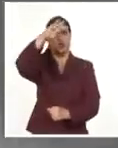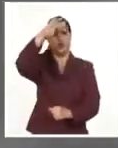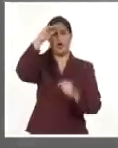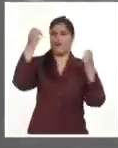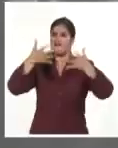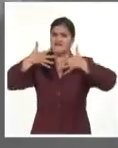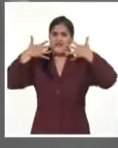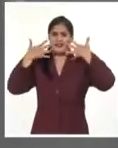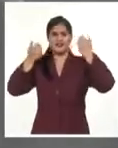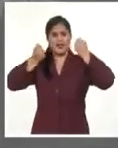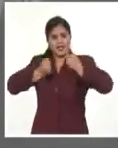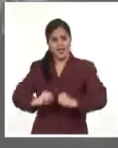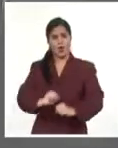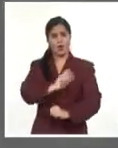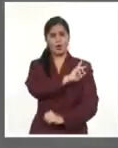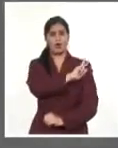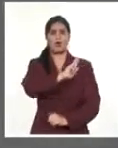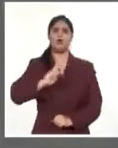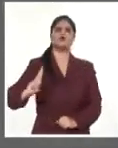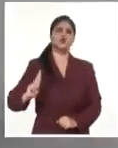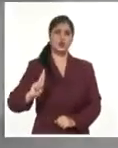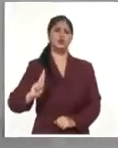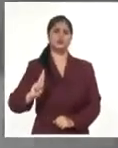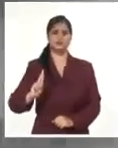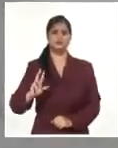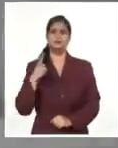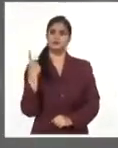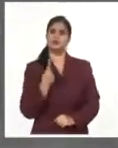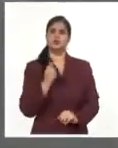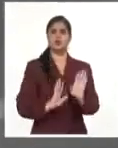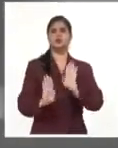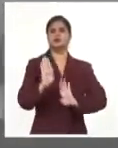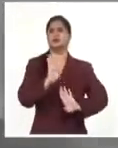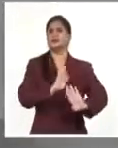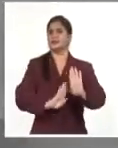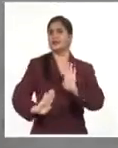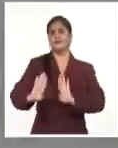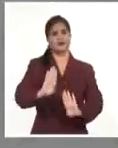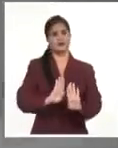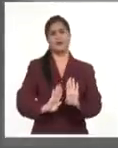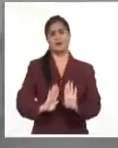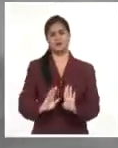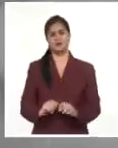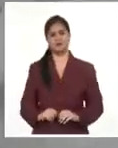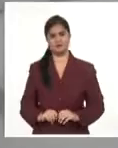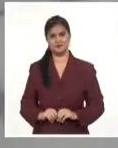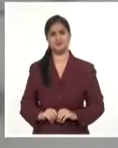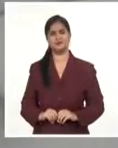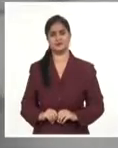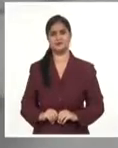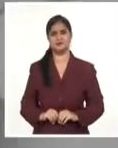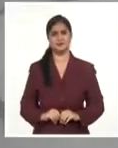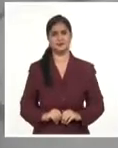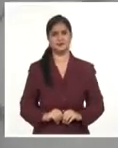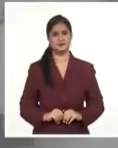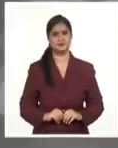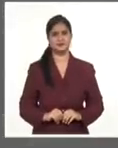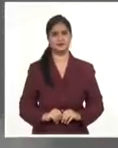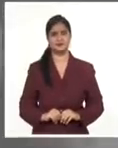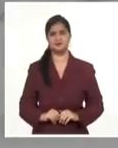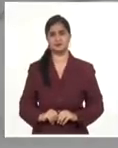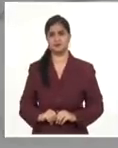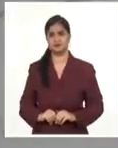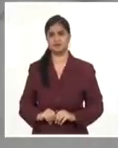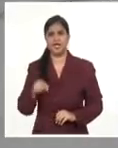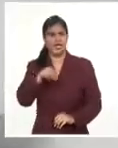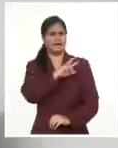orgullosos de nuestra revolución, orgullosos de defender esta revolución de los